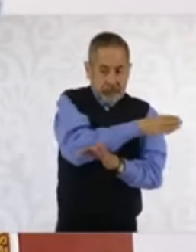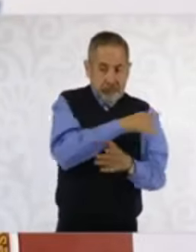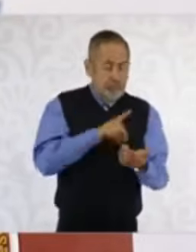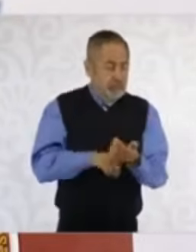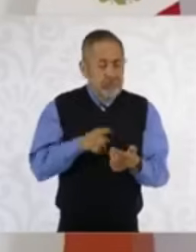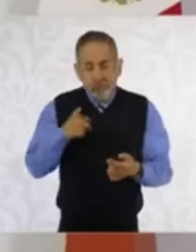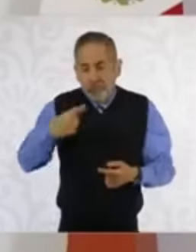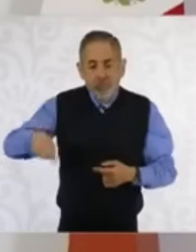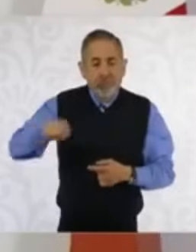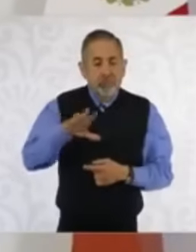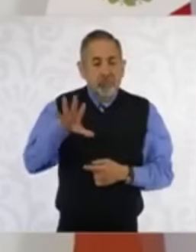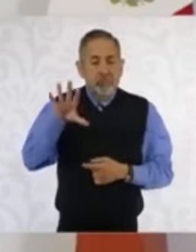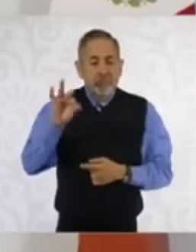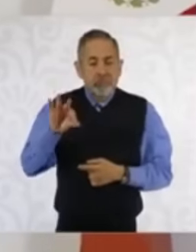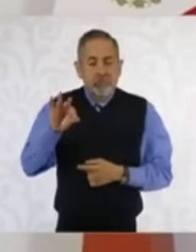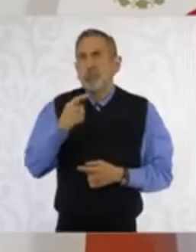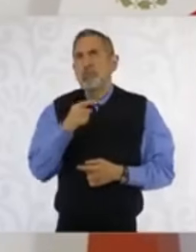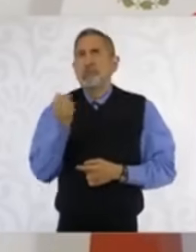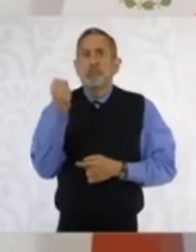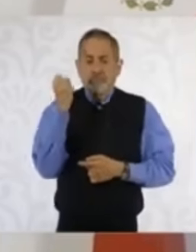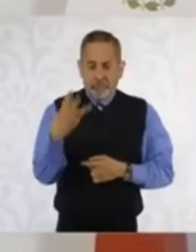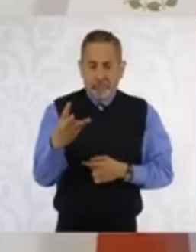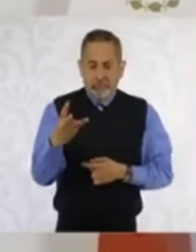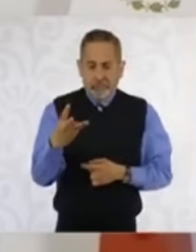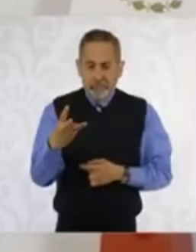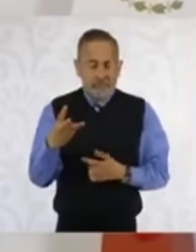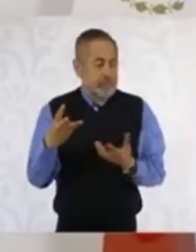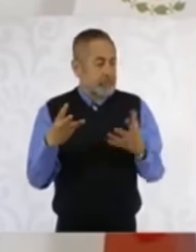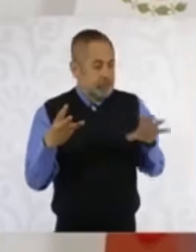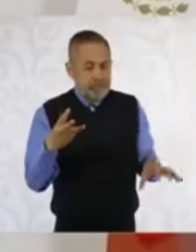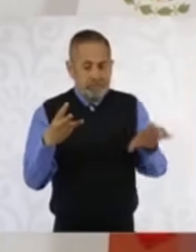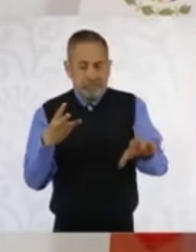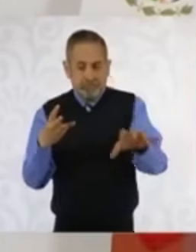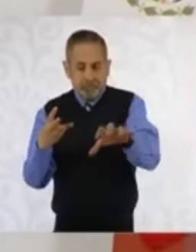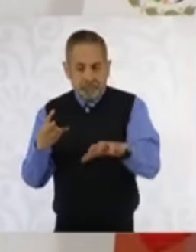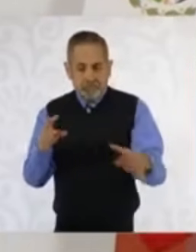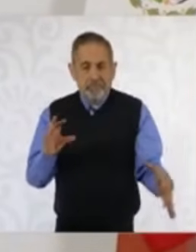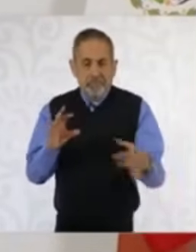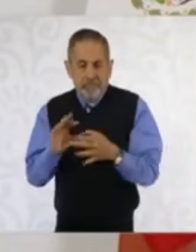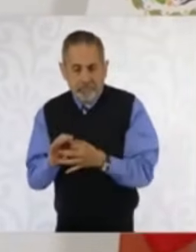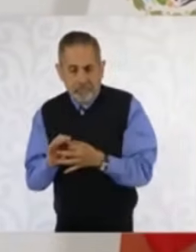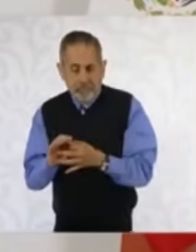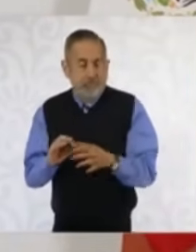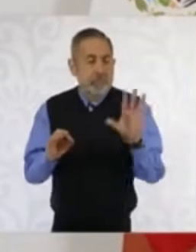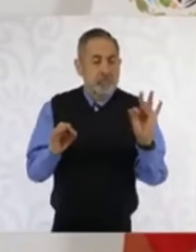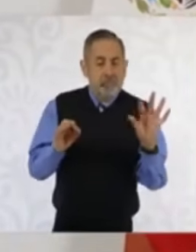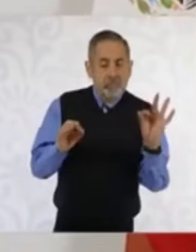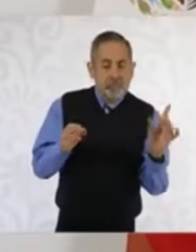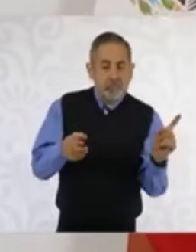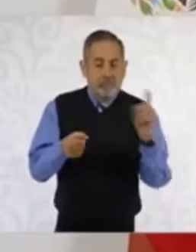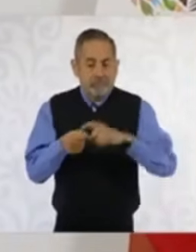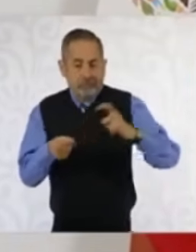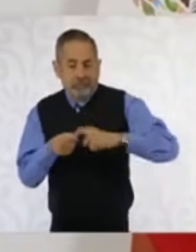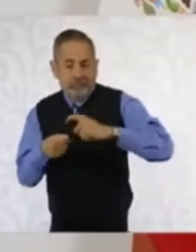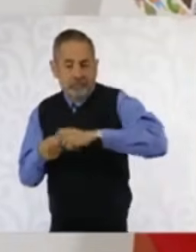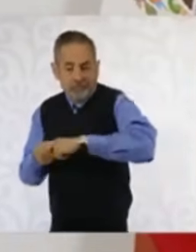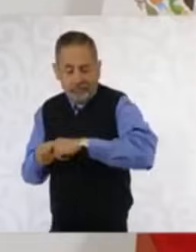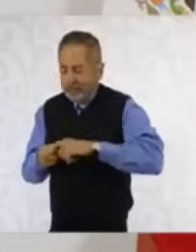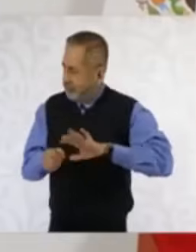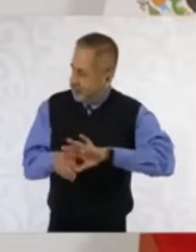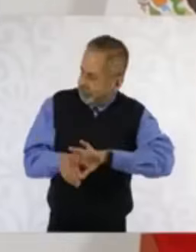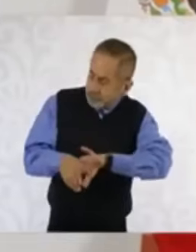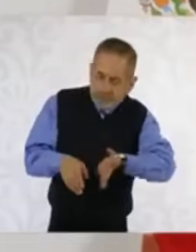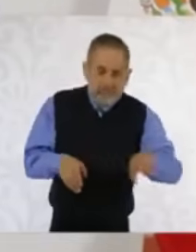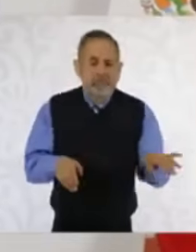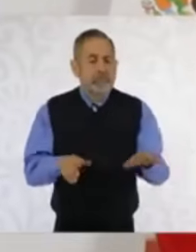otro factor. En el caso de los queridos pensionados del IMSS que ya reciben una pensión, que han venido cobrando mes a mes, sus aumentos van a ser en base al